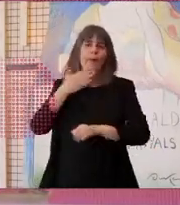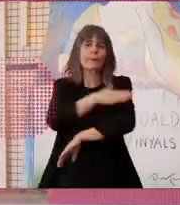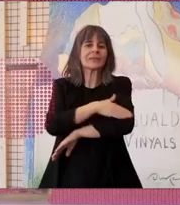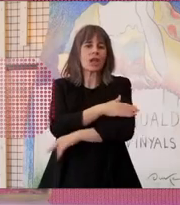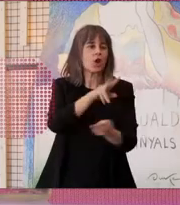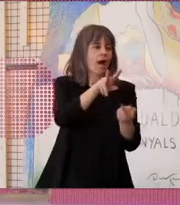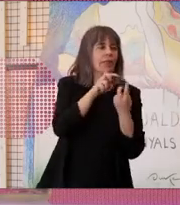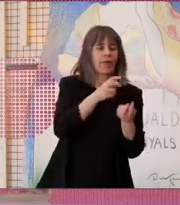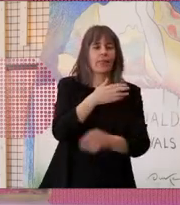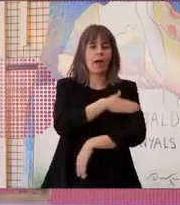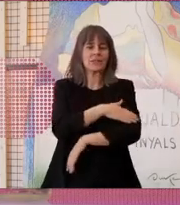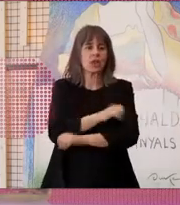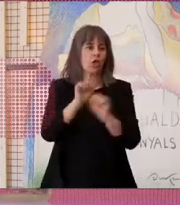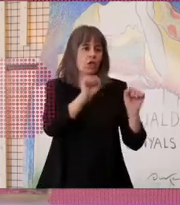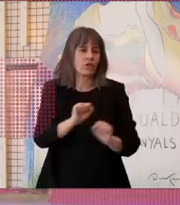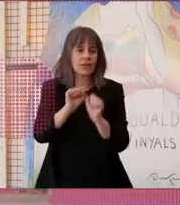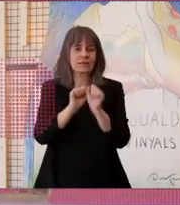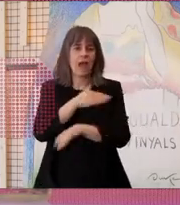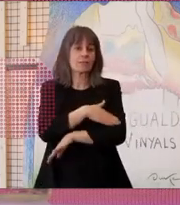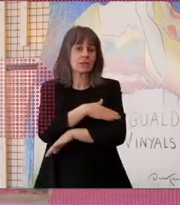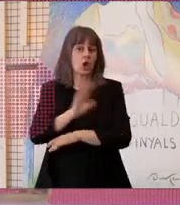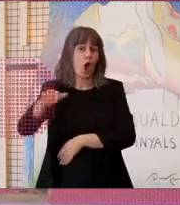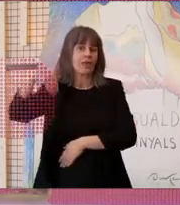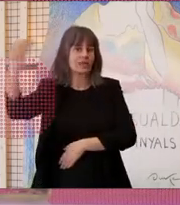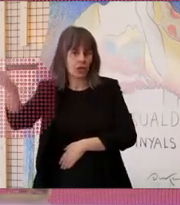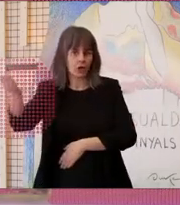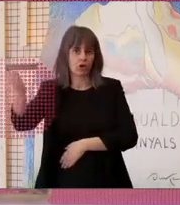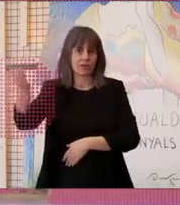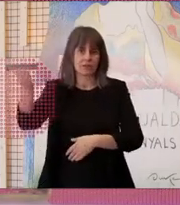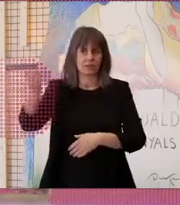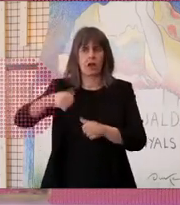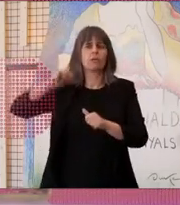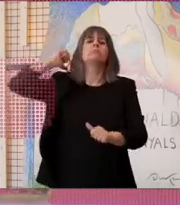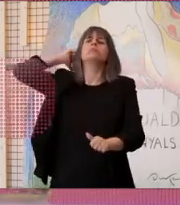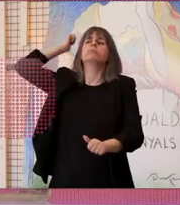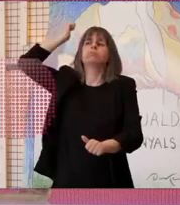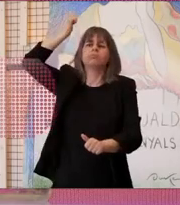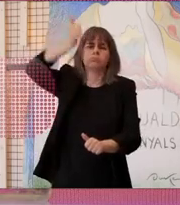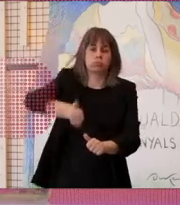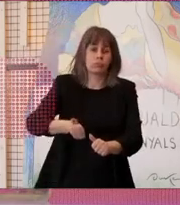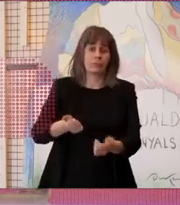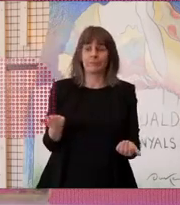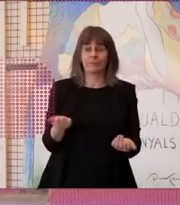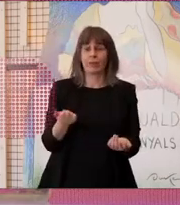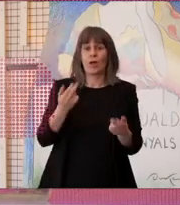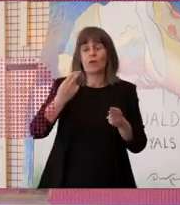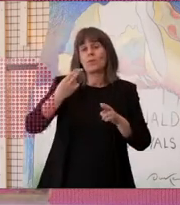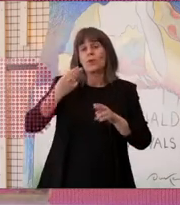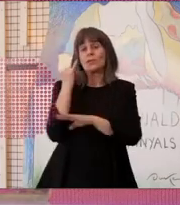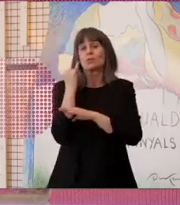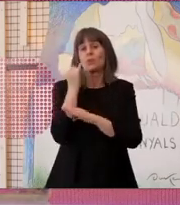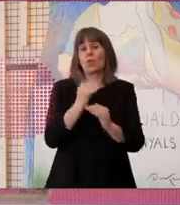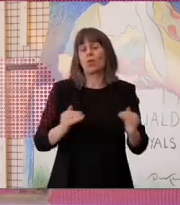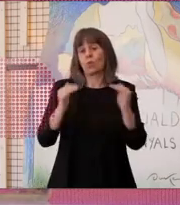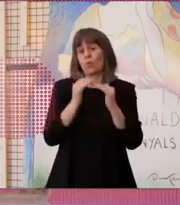el de defensa o el de exteriores es antes de ayer efectivamente hemos conseguido muchísimos avances pero